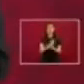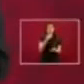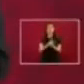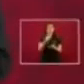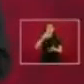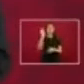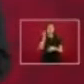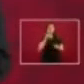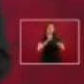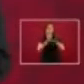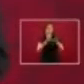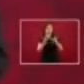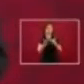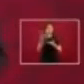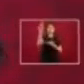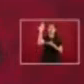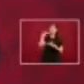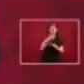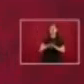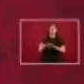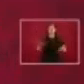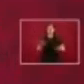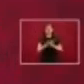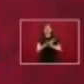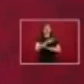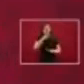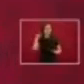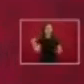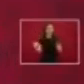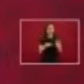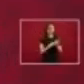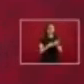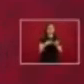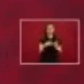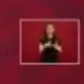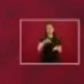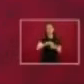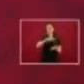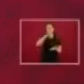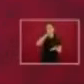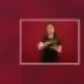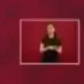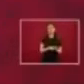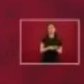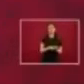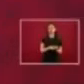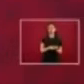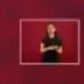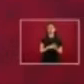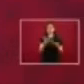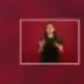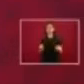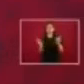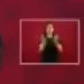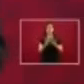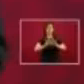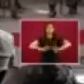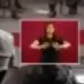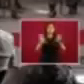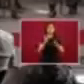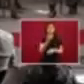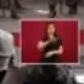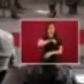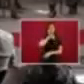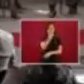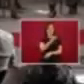este contexto, todas las pymes. Y en ese sentido, cuando decimos plan económico, probablemente deberíamos decir